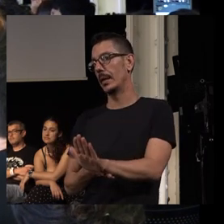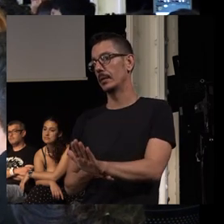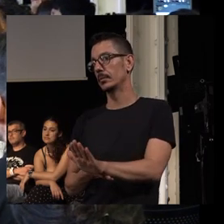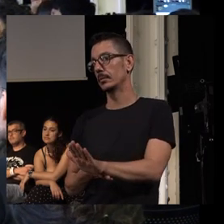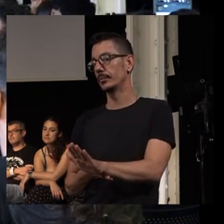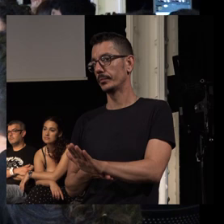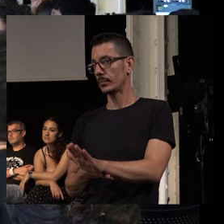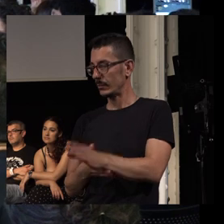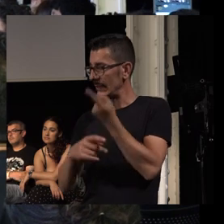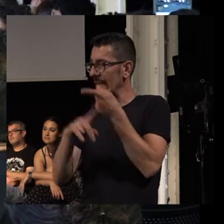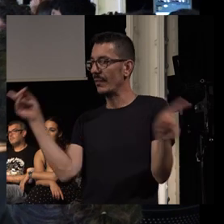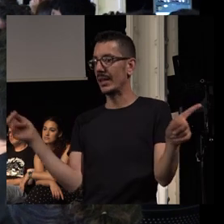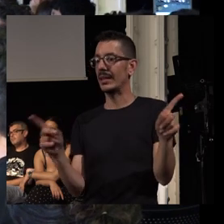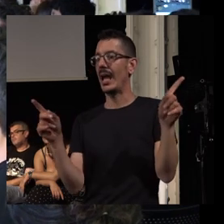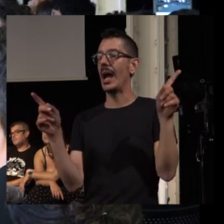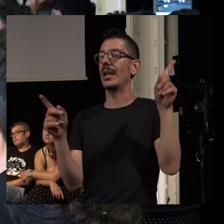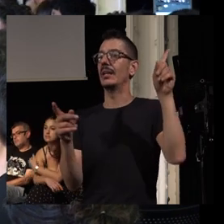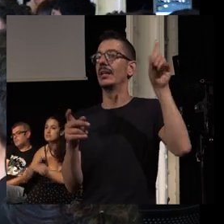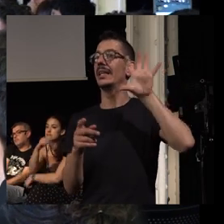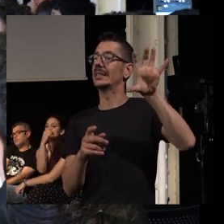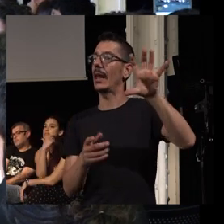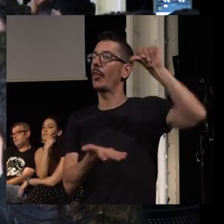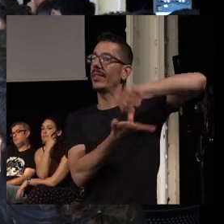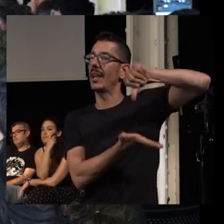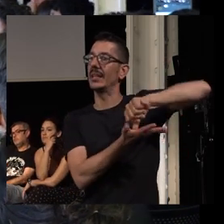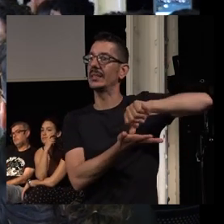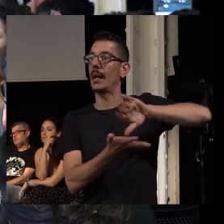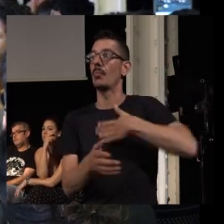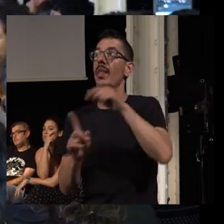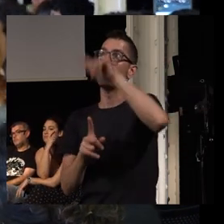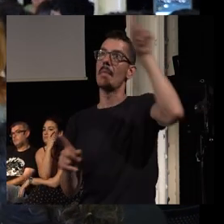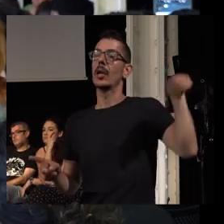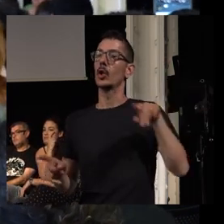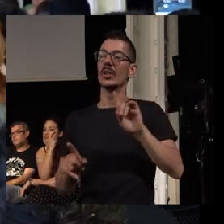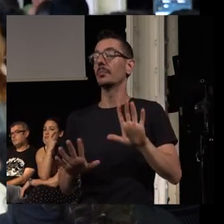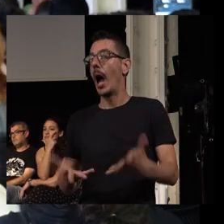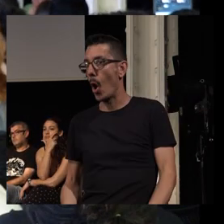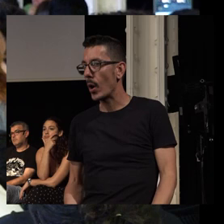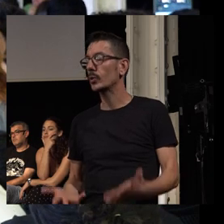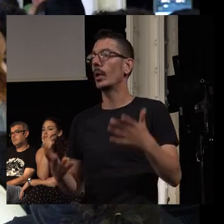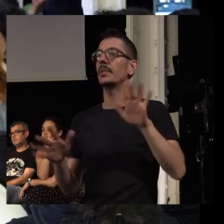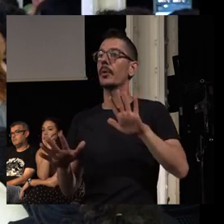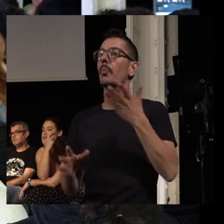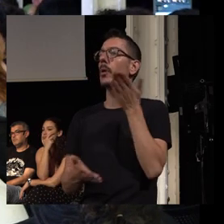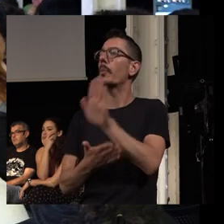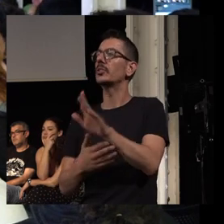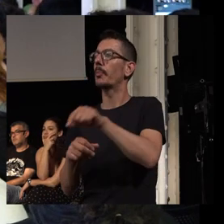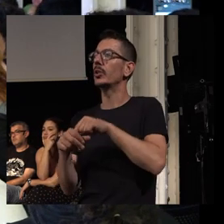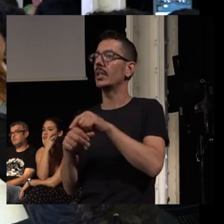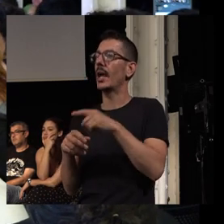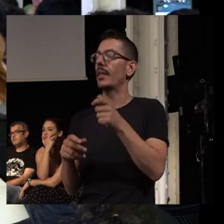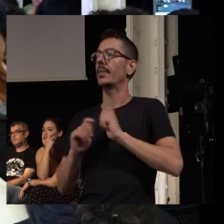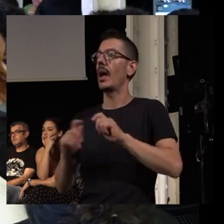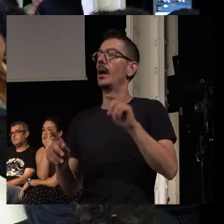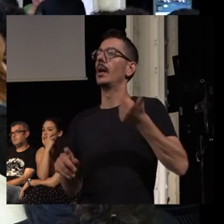centralista, cosa que quizá no nos encontramos ahora mismo en ese marco, pero aún y así me parece que es una propuesta política que es una